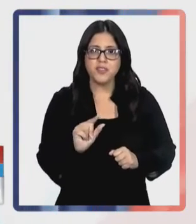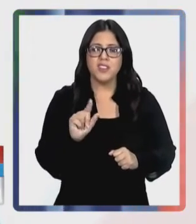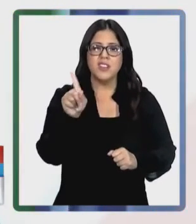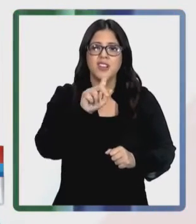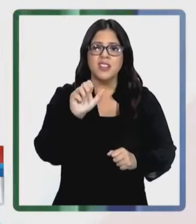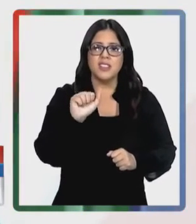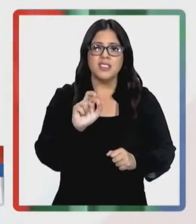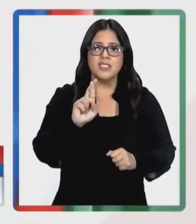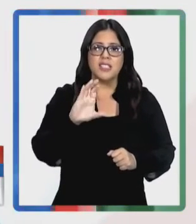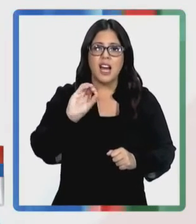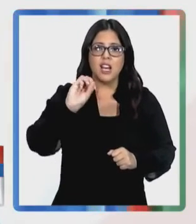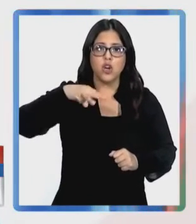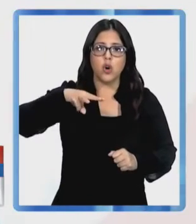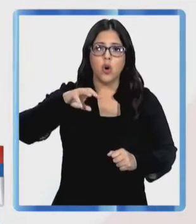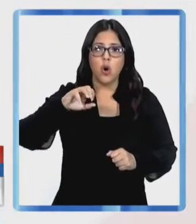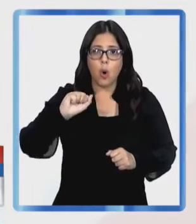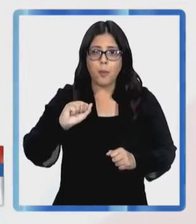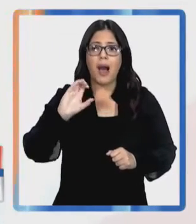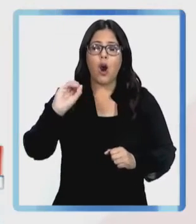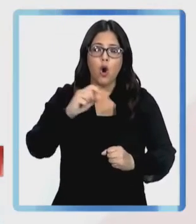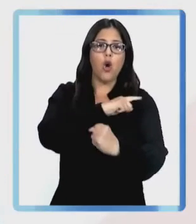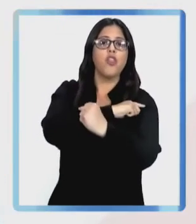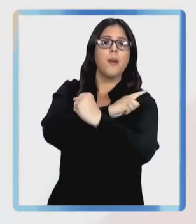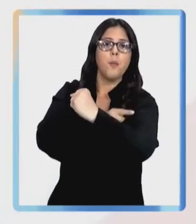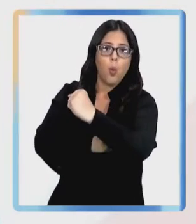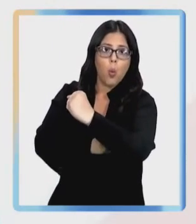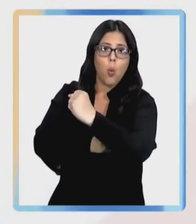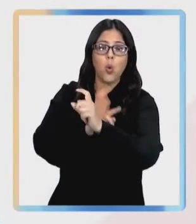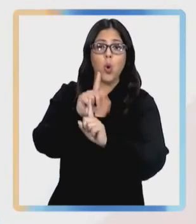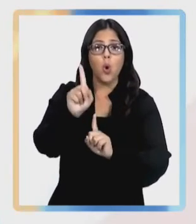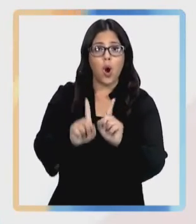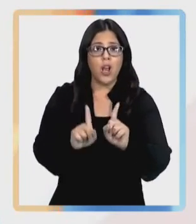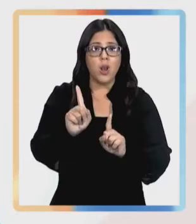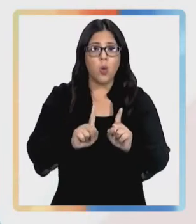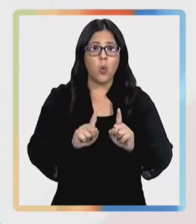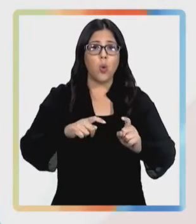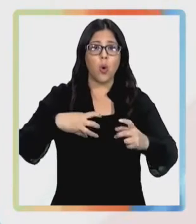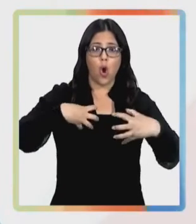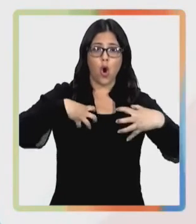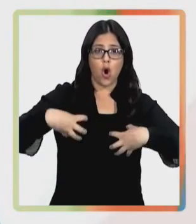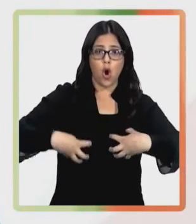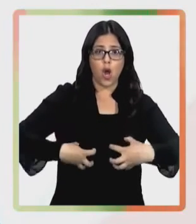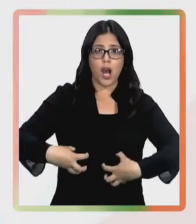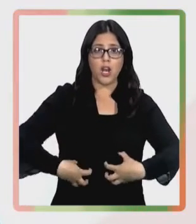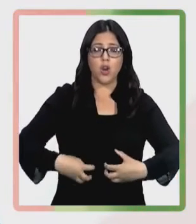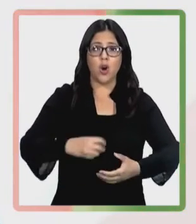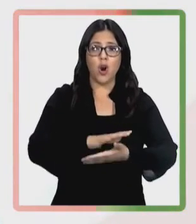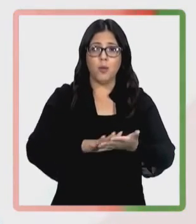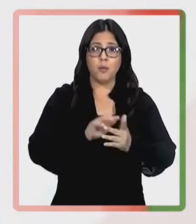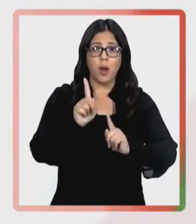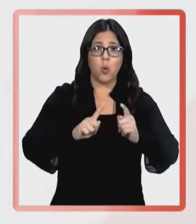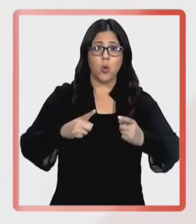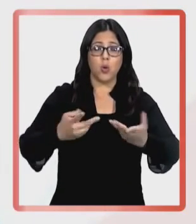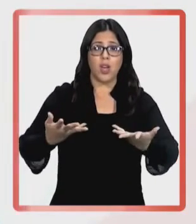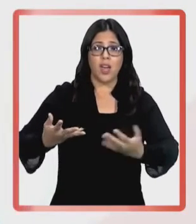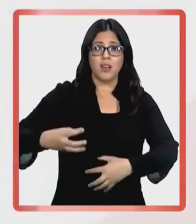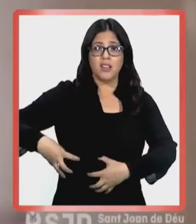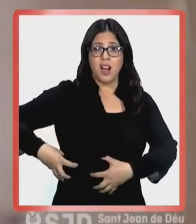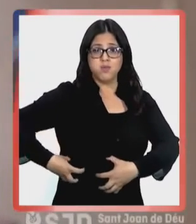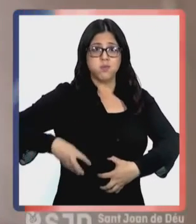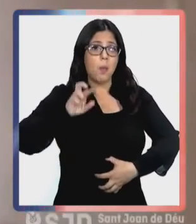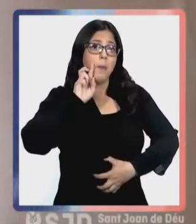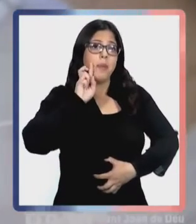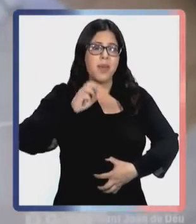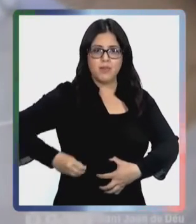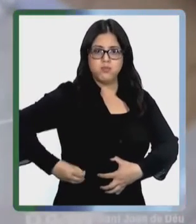osteosarcomas, o de partes blandas como los músculos, o algunos órganos como los tumores que se ubican en los riñones, que también